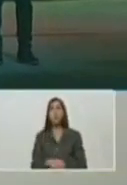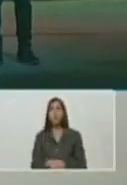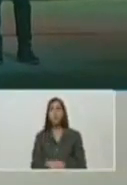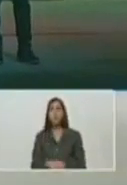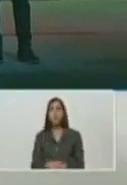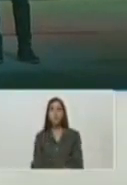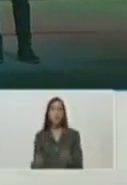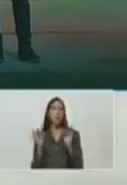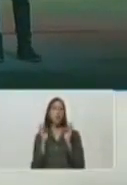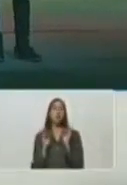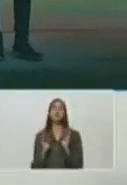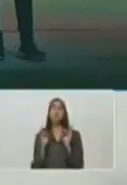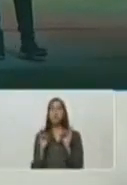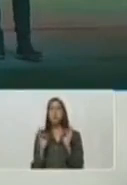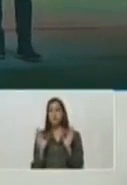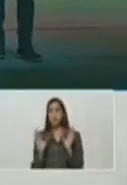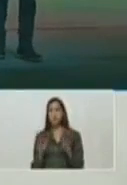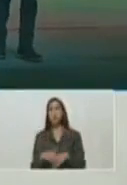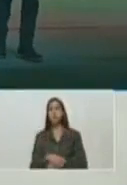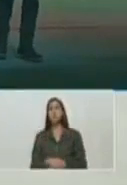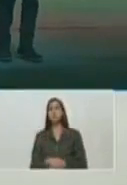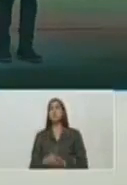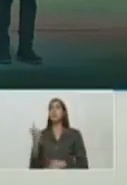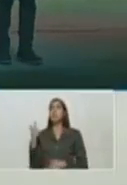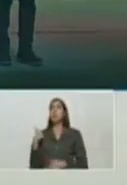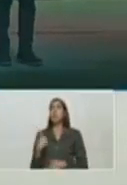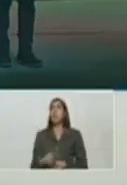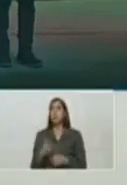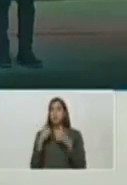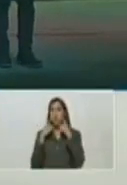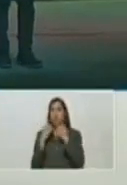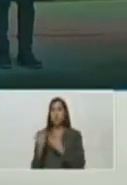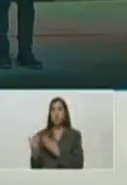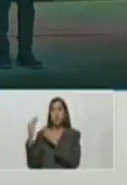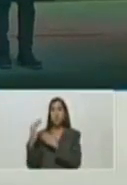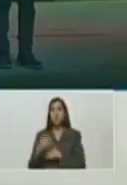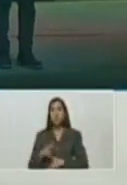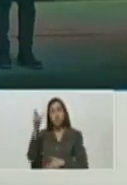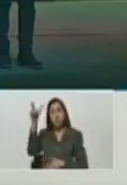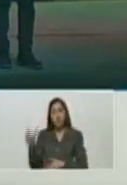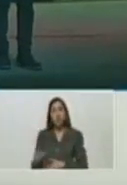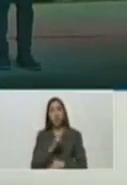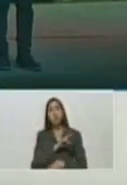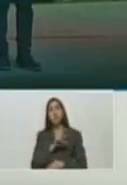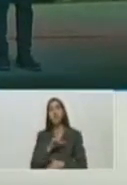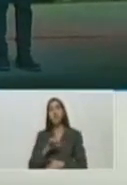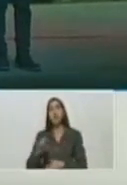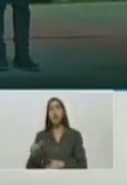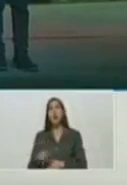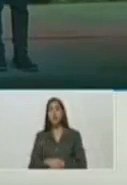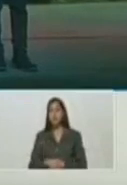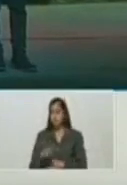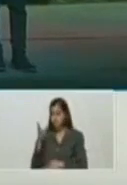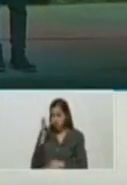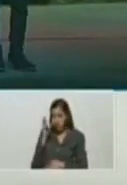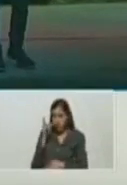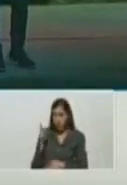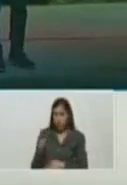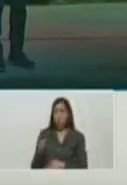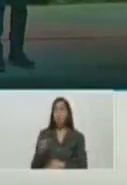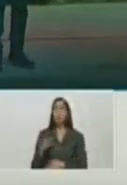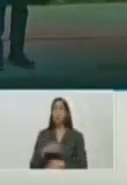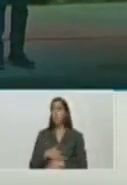Precisamente, allá tenemos a Ernesto Villegas Poljak. No sé si Ernesto me está escuchando. Ernesto,